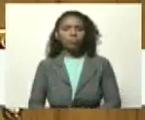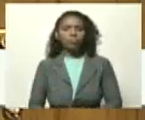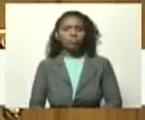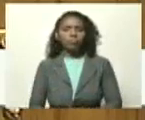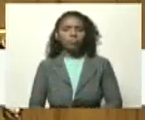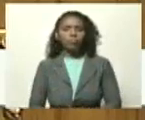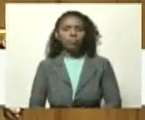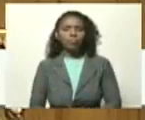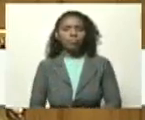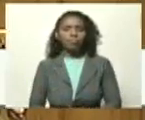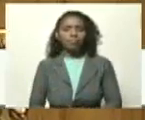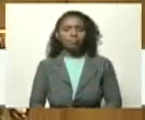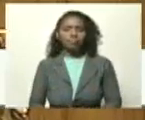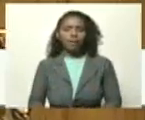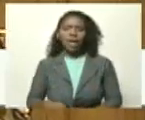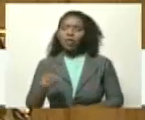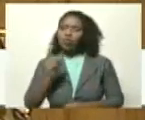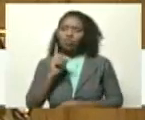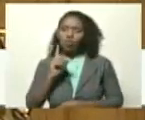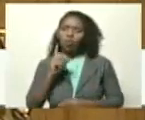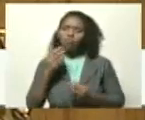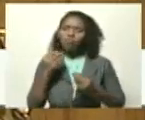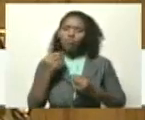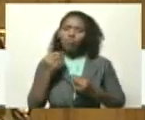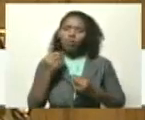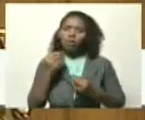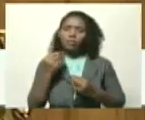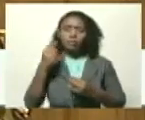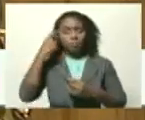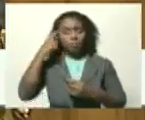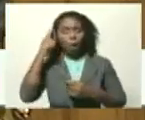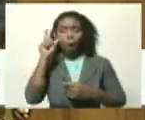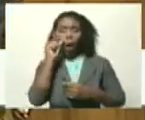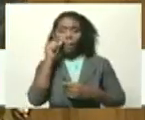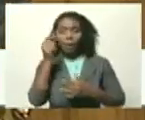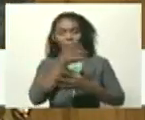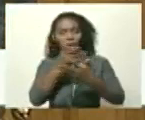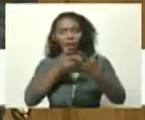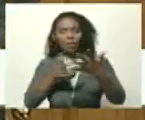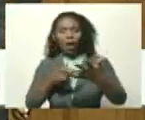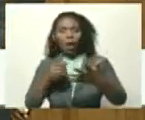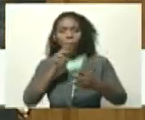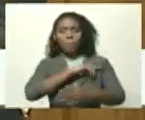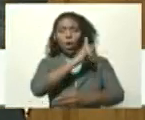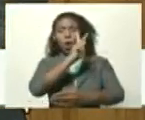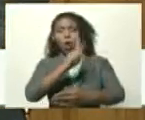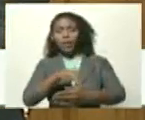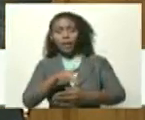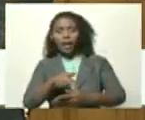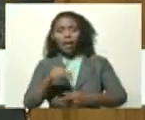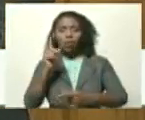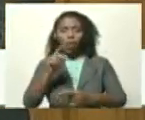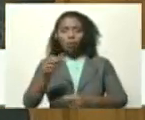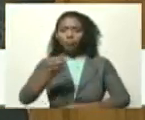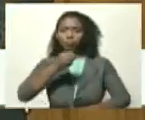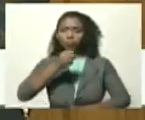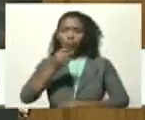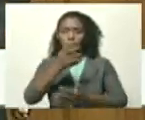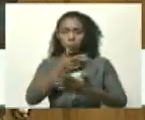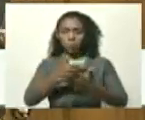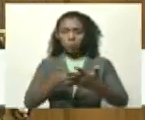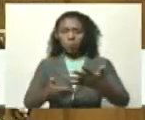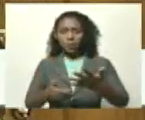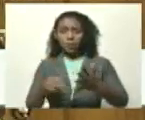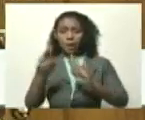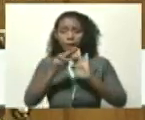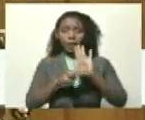Es curioso, no es muy frecuente que un hombre de letras, que un poeta, que un narrador del nivel